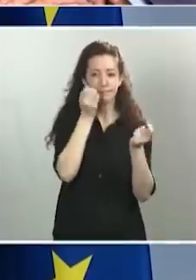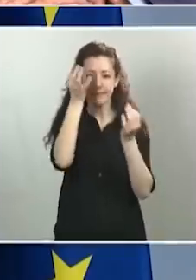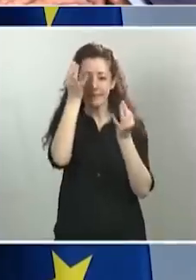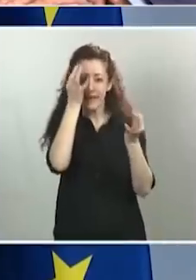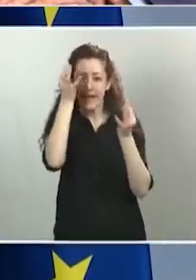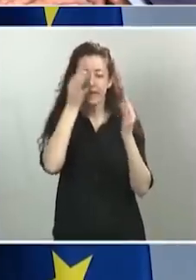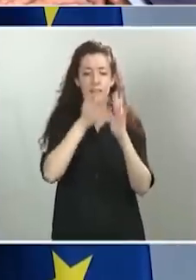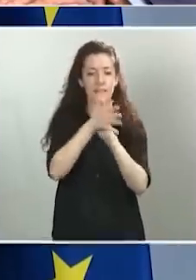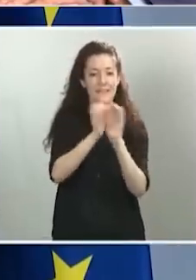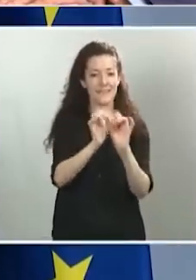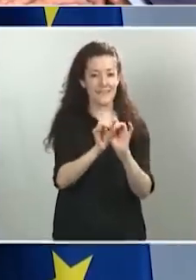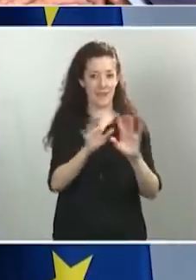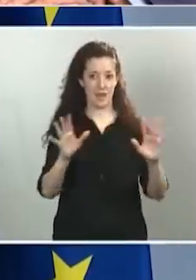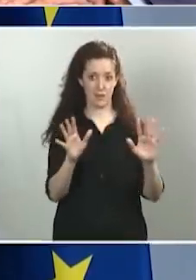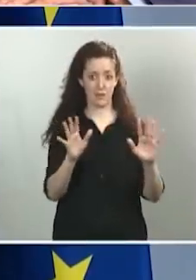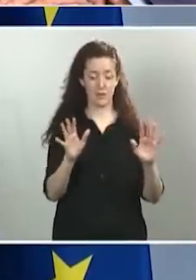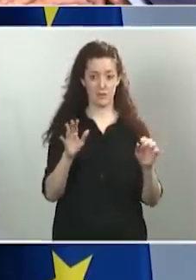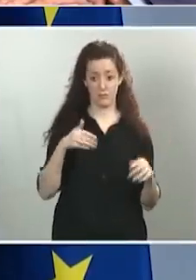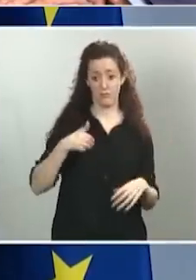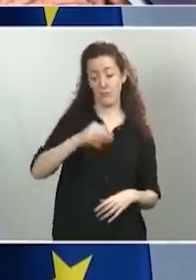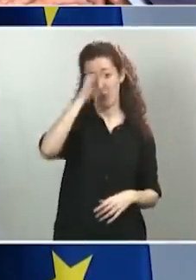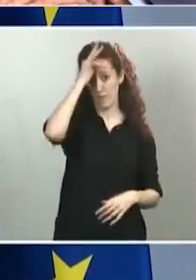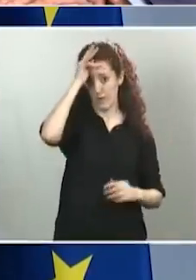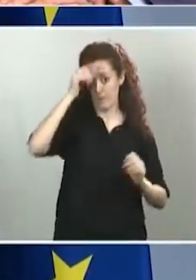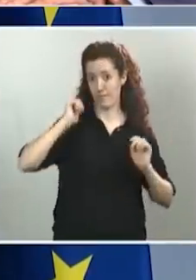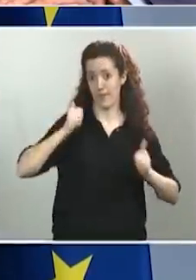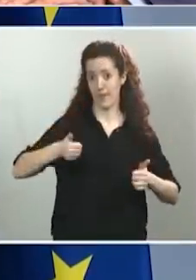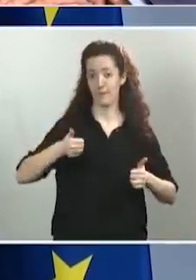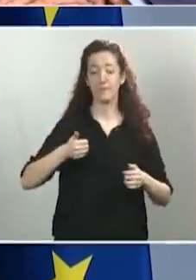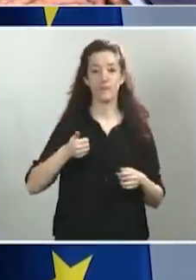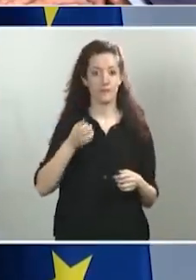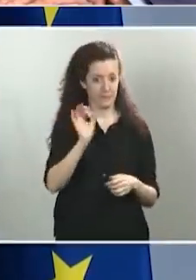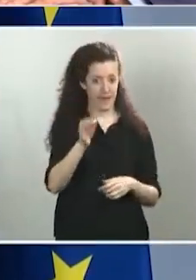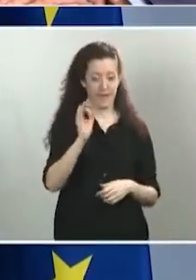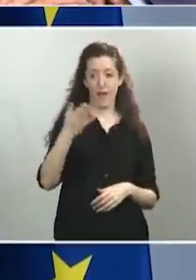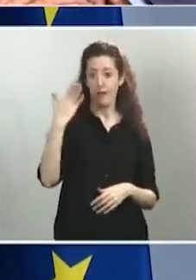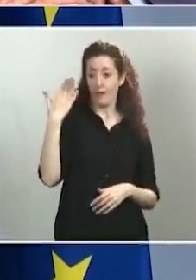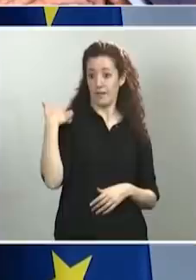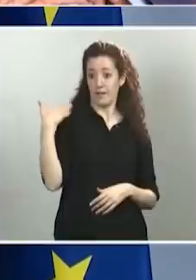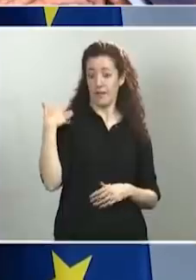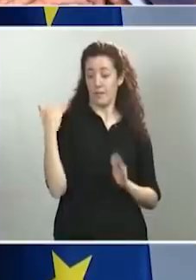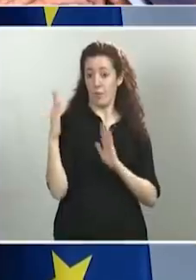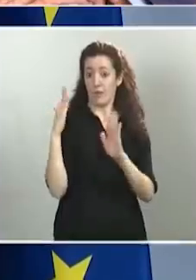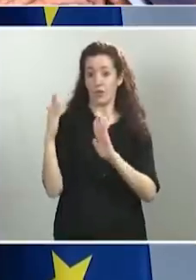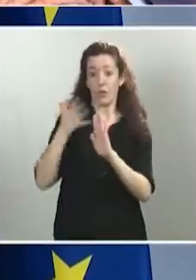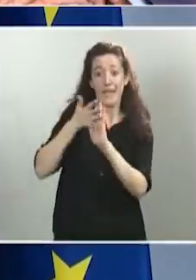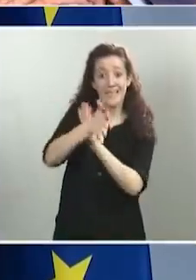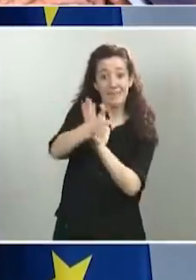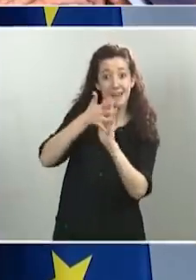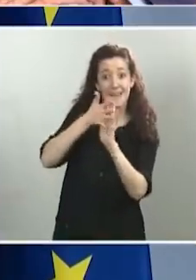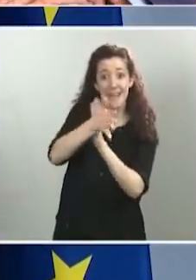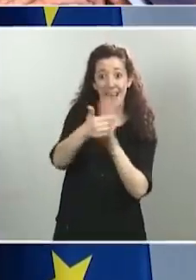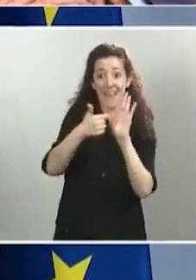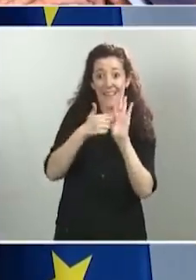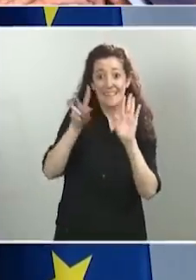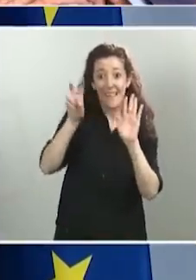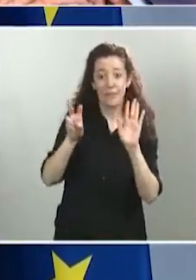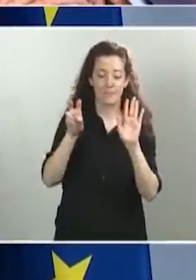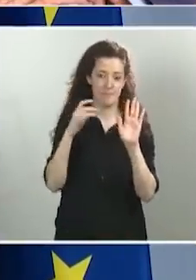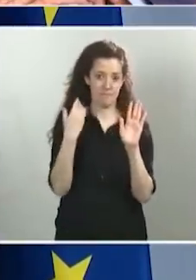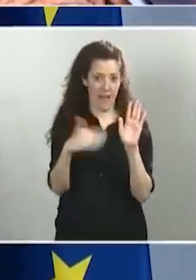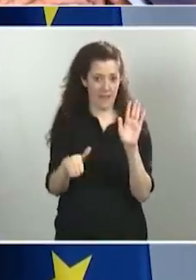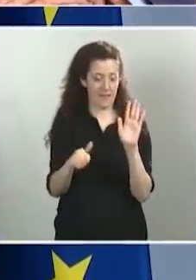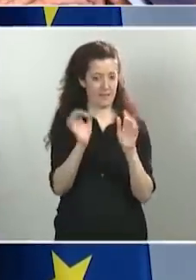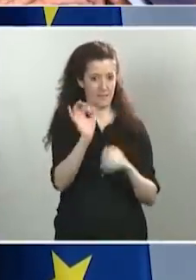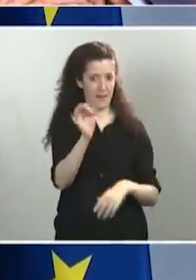que yo creo que tiene una gravedad muy grande, porque ya nos está avisando de que no vamos a tener la normalidad que teníamos, ¿no? Vamos a tener una nueva